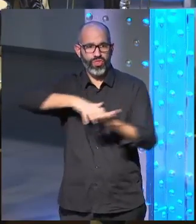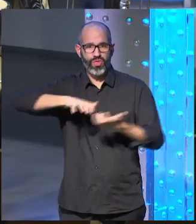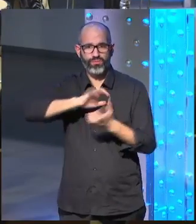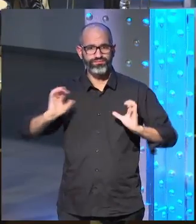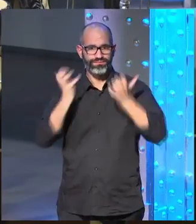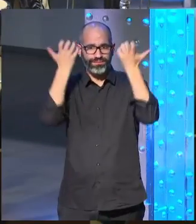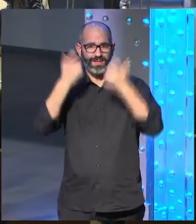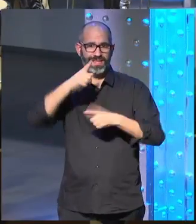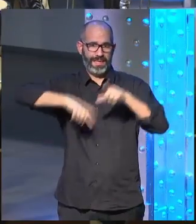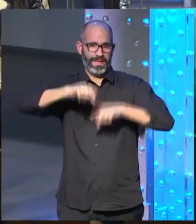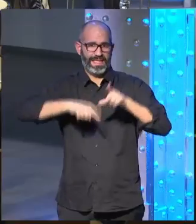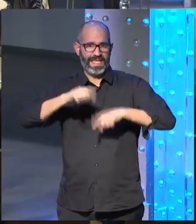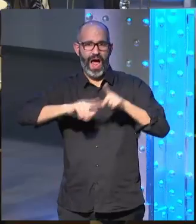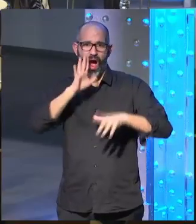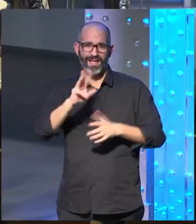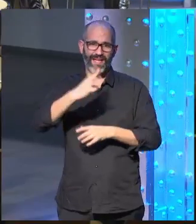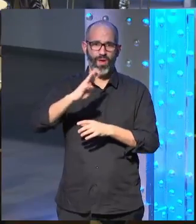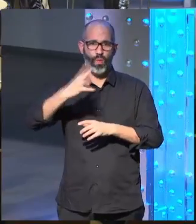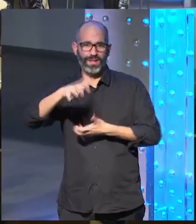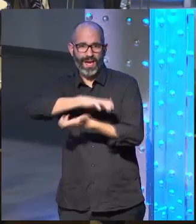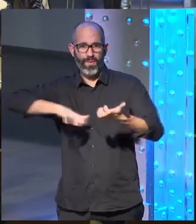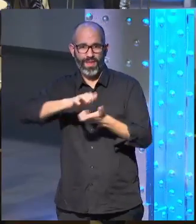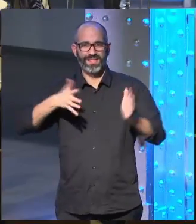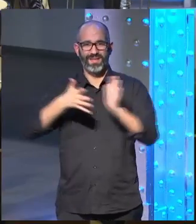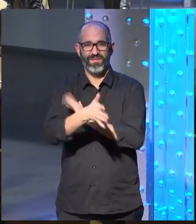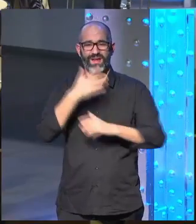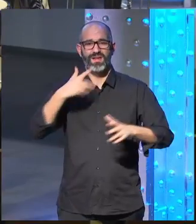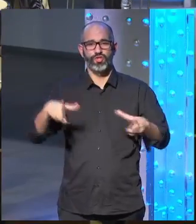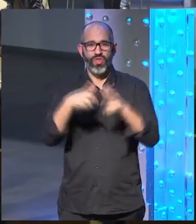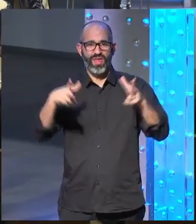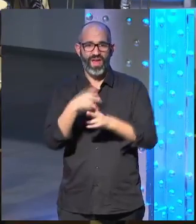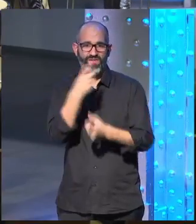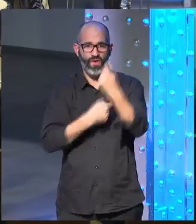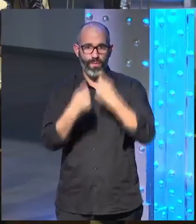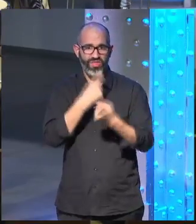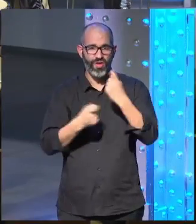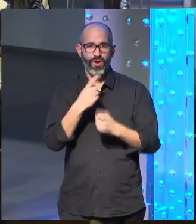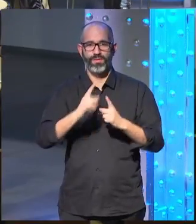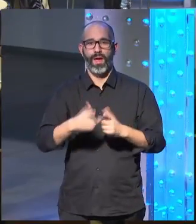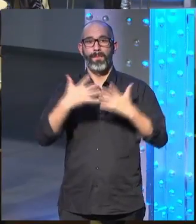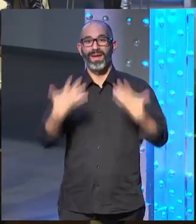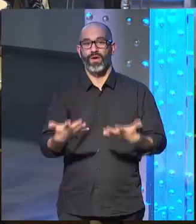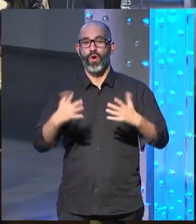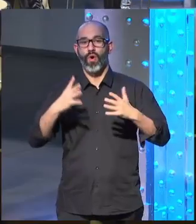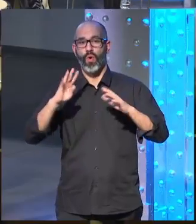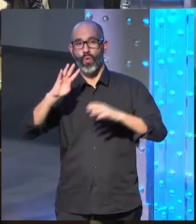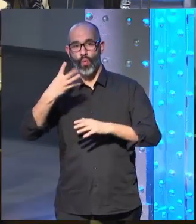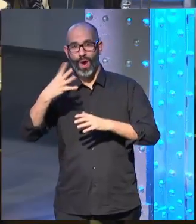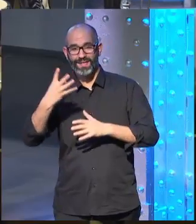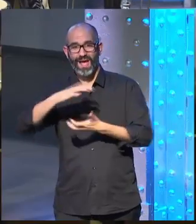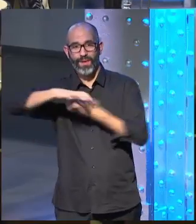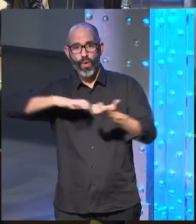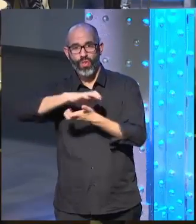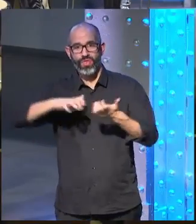uno lo que lea, la tercera o cuarta revolución, la tercera sería como tal sociedad de la información, se sabe muy bien, pero la cuarta, y hay muchos autores que